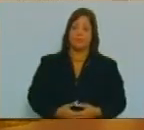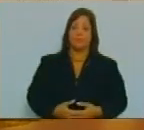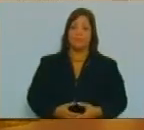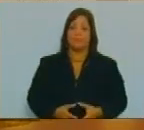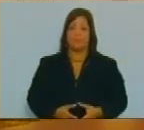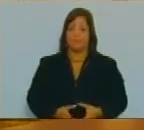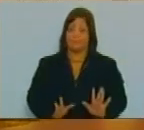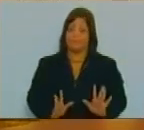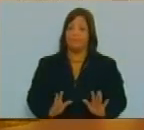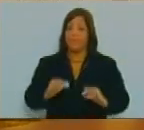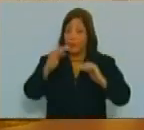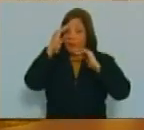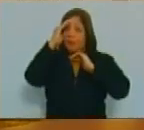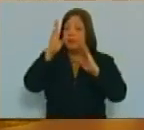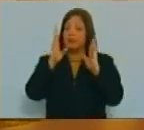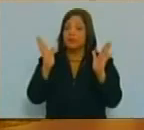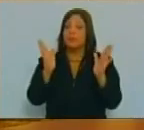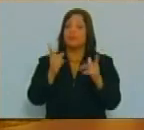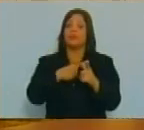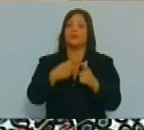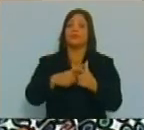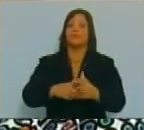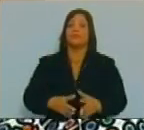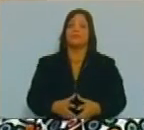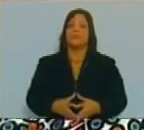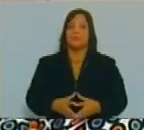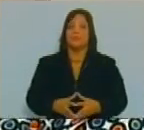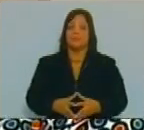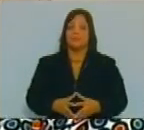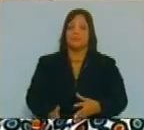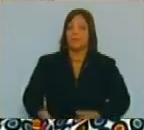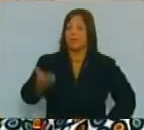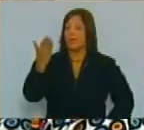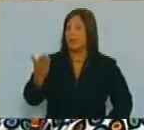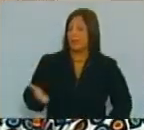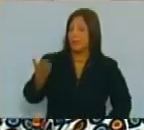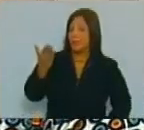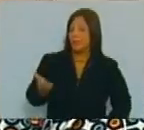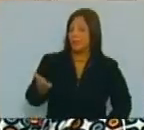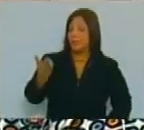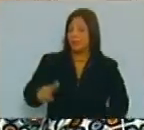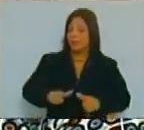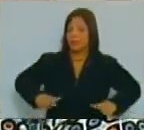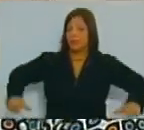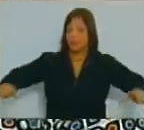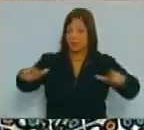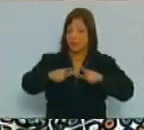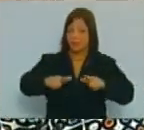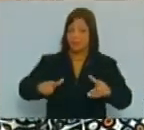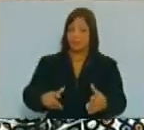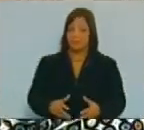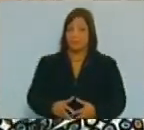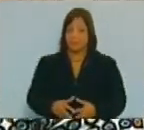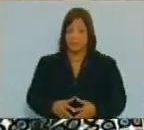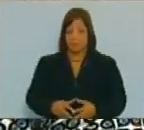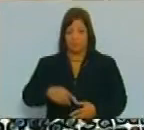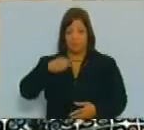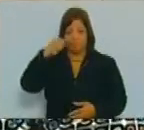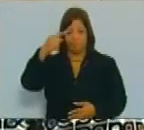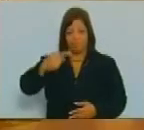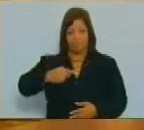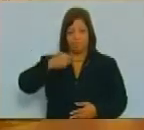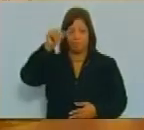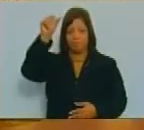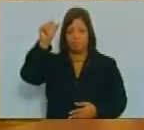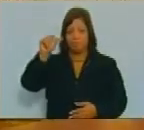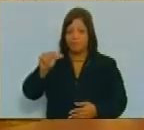por supuesto también es importante en este escenario a hablar de